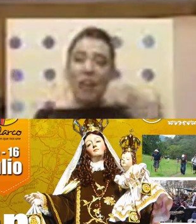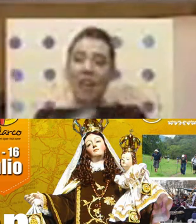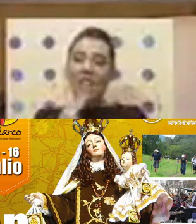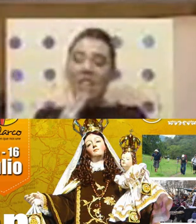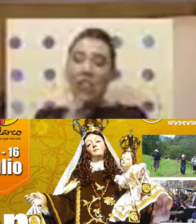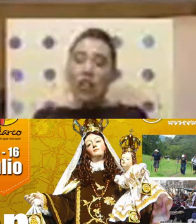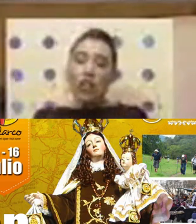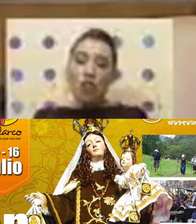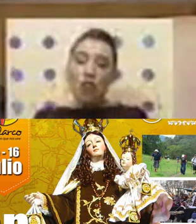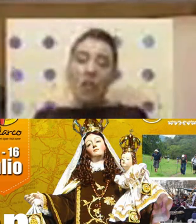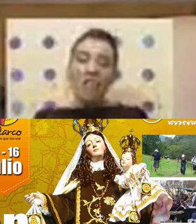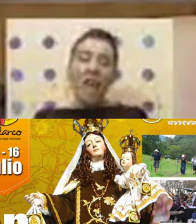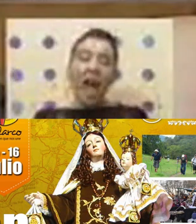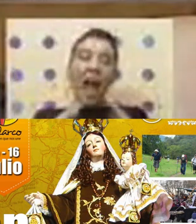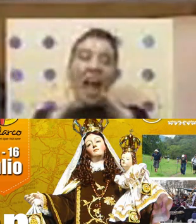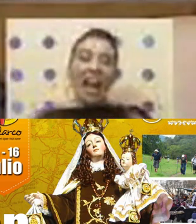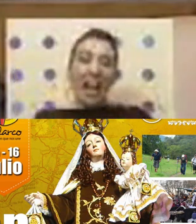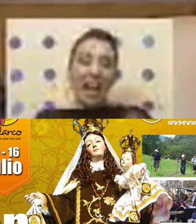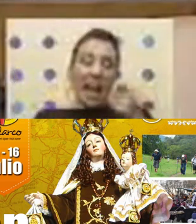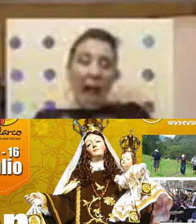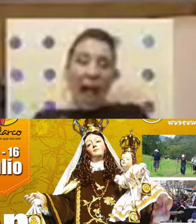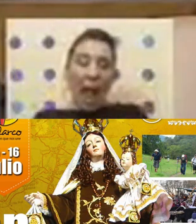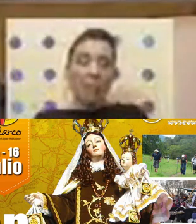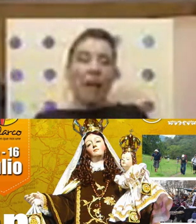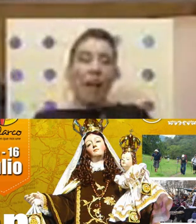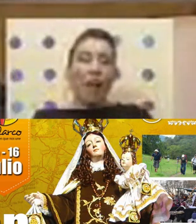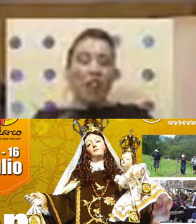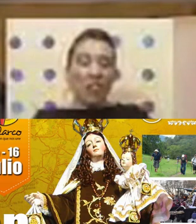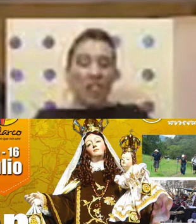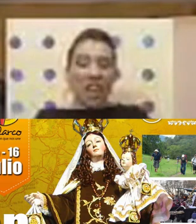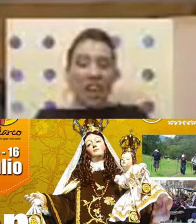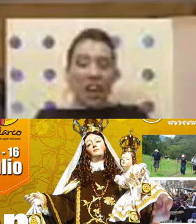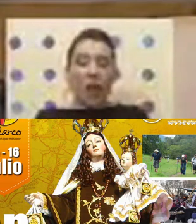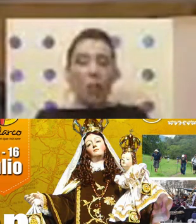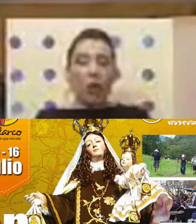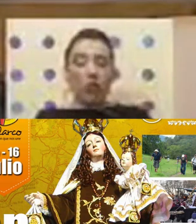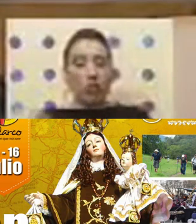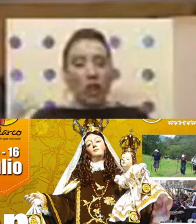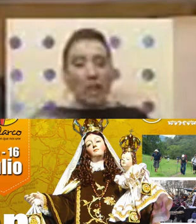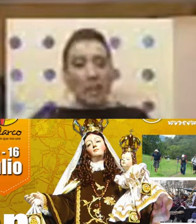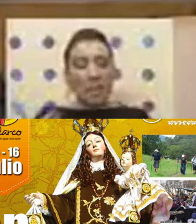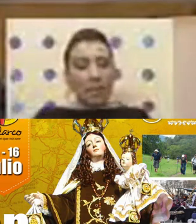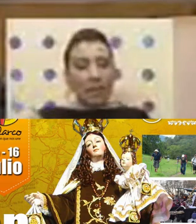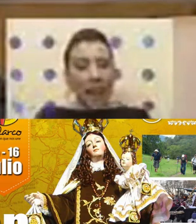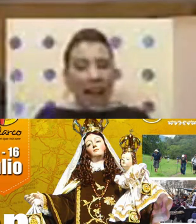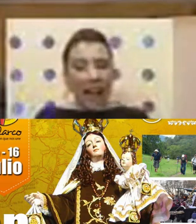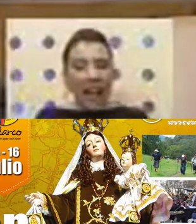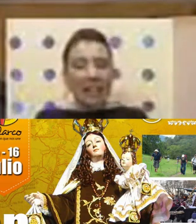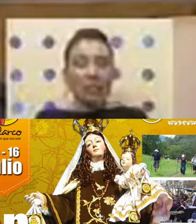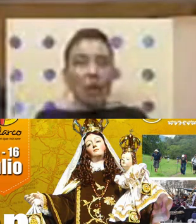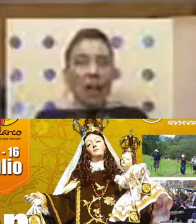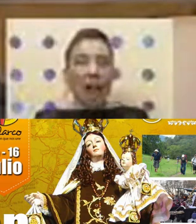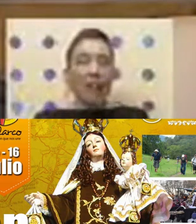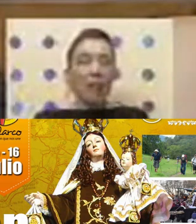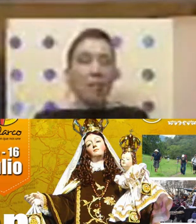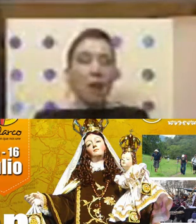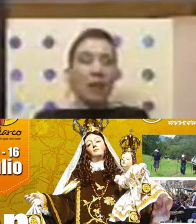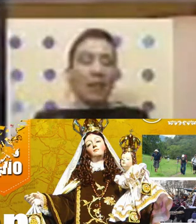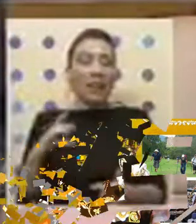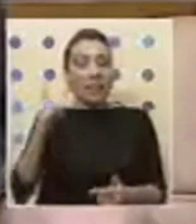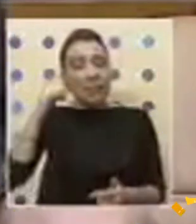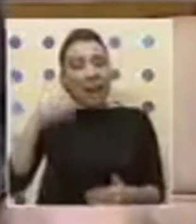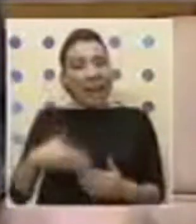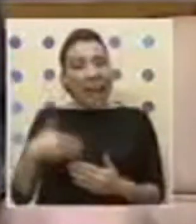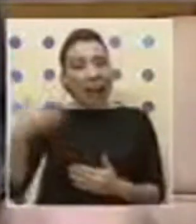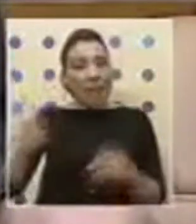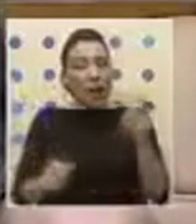viviendo todavía en una carpa, viviendo todavía con piso tierra, cómo somos importantes nosotros aquí, hacemos grande la política de Chile para que allá